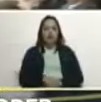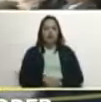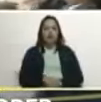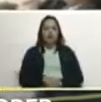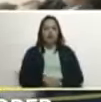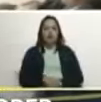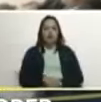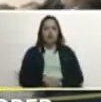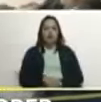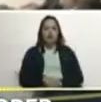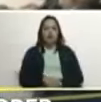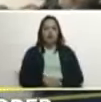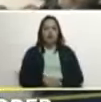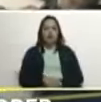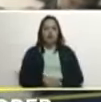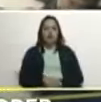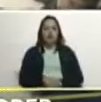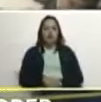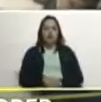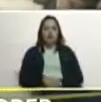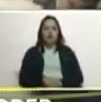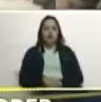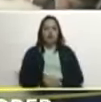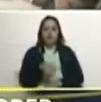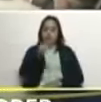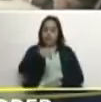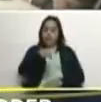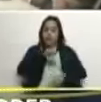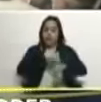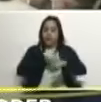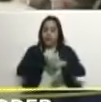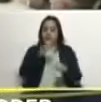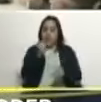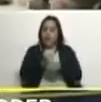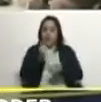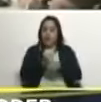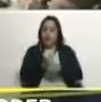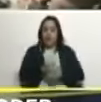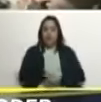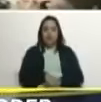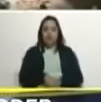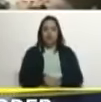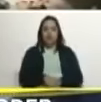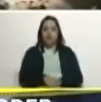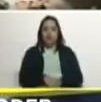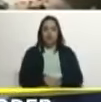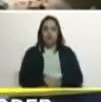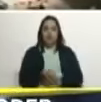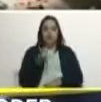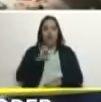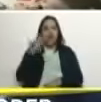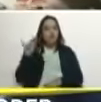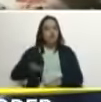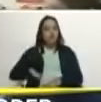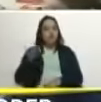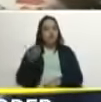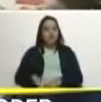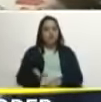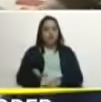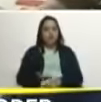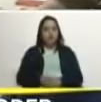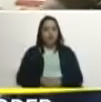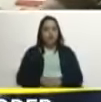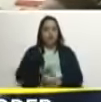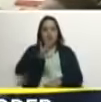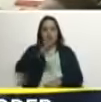Y este periodo que le ha tocado a ustedes, sin lugar a dudas, ha significado estos